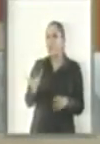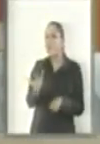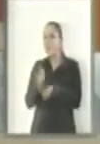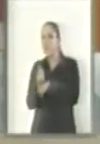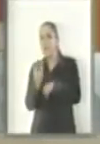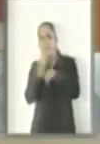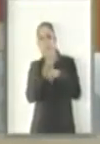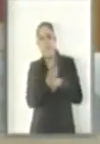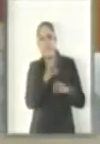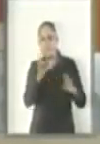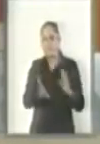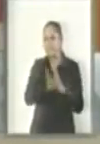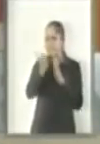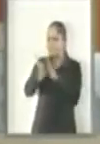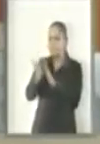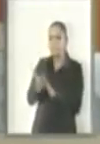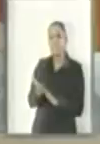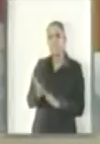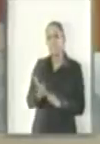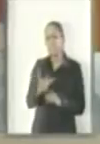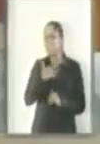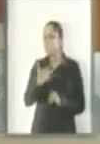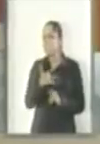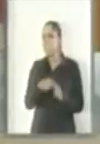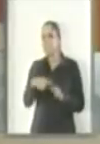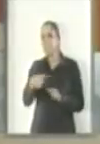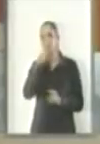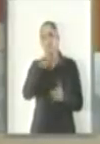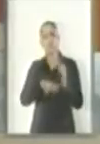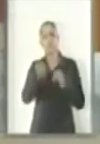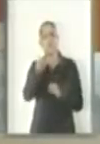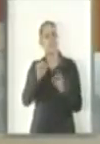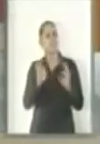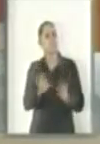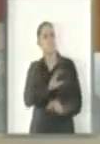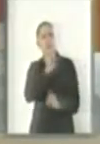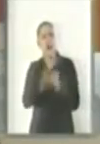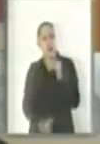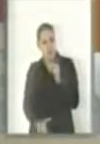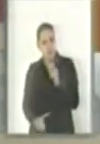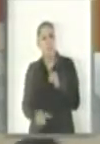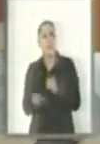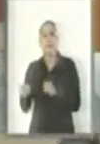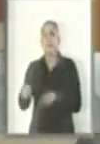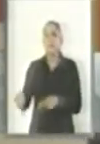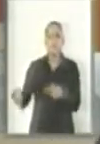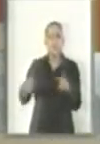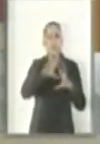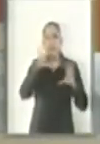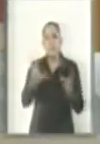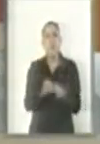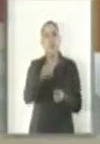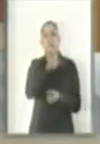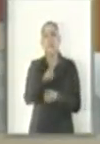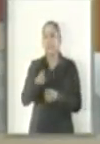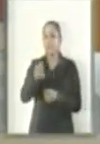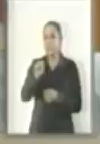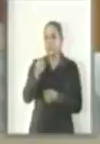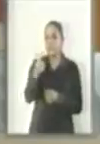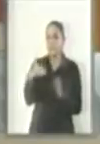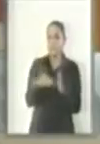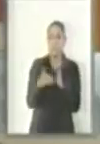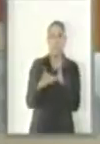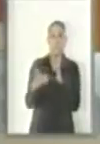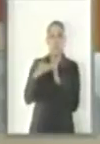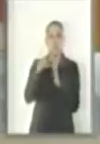modernizaciones estarían terminadas en su totalidad, obteniendo ventas por 167 mil millones de